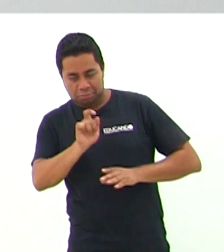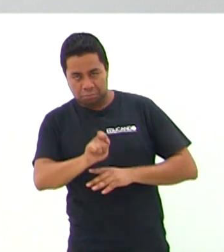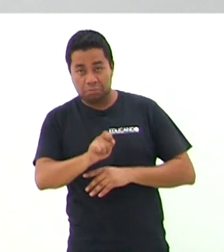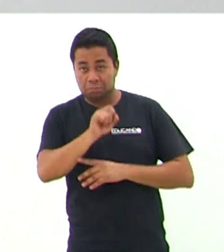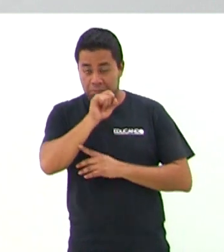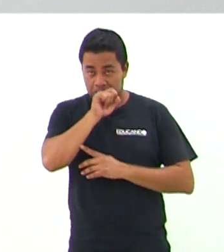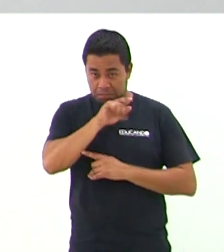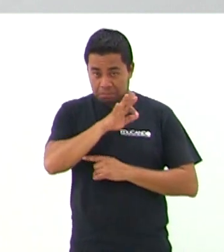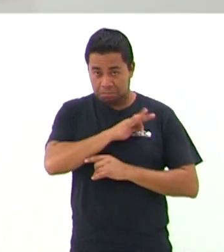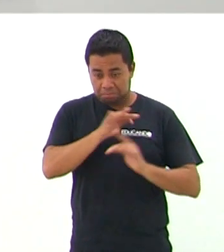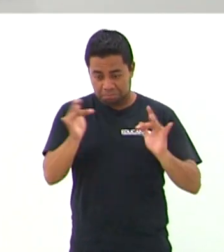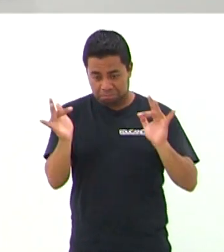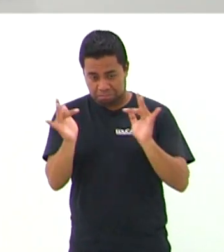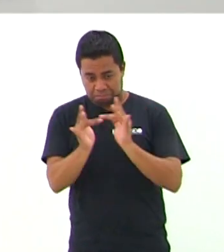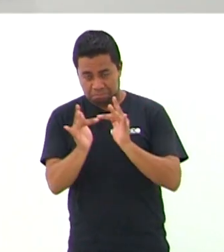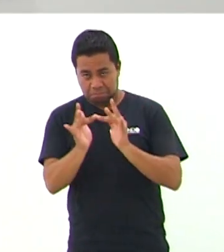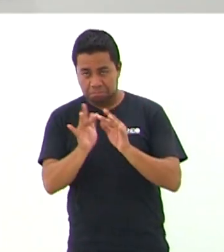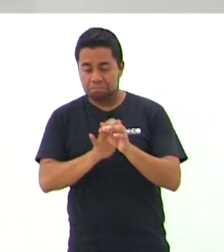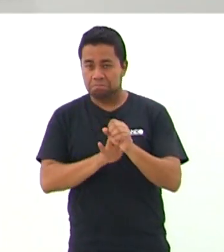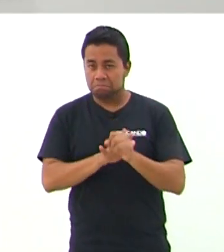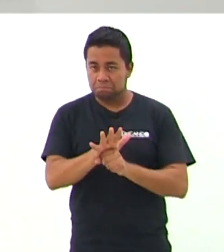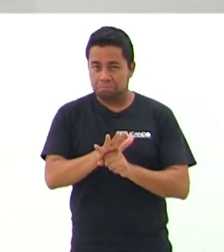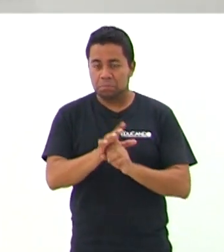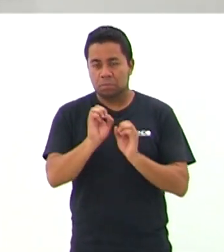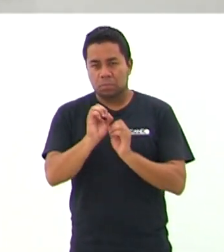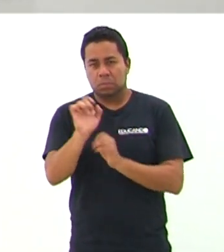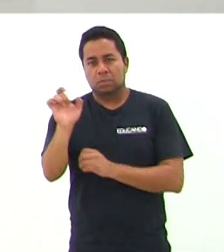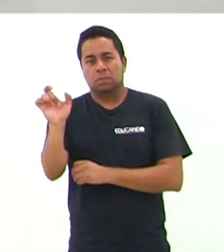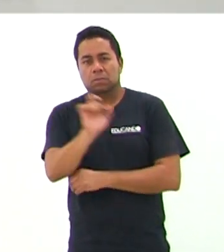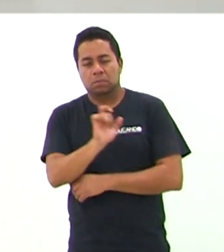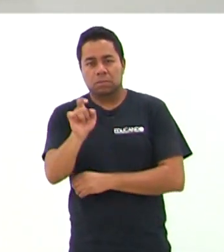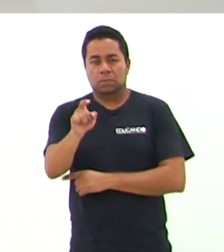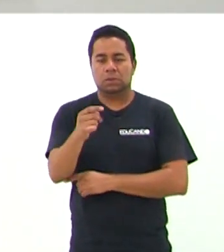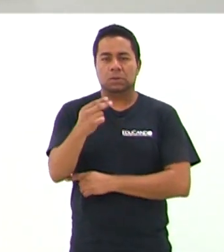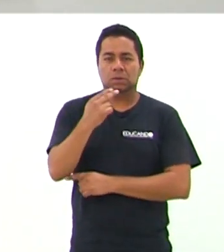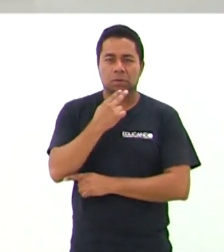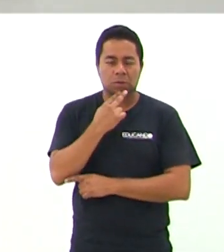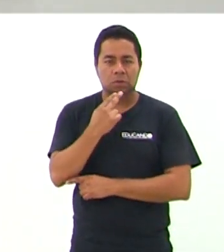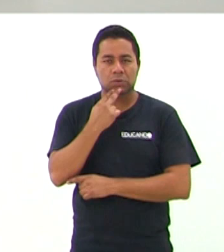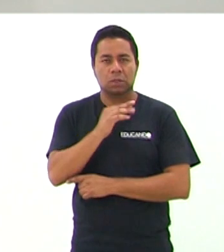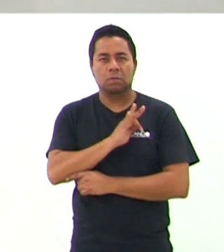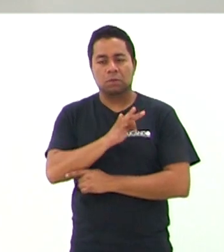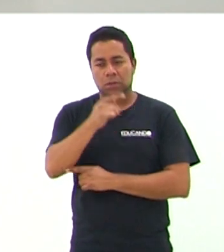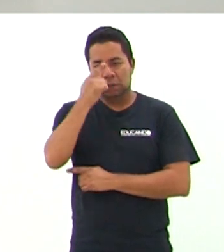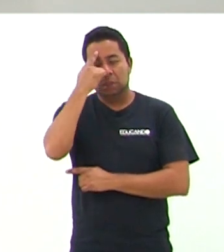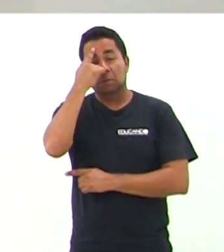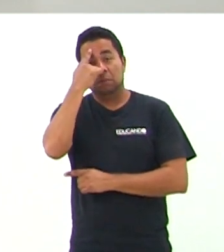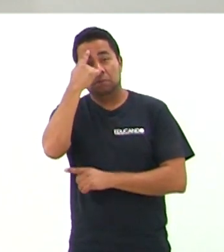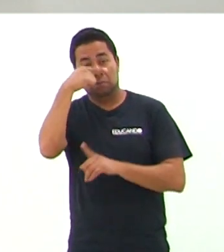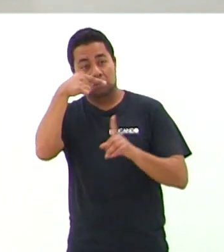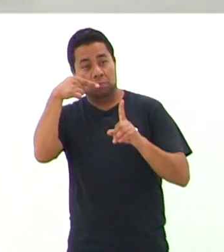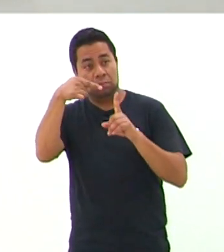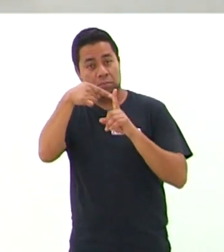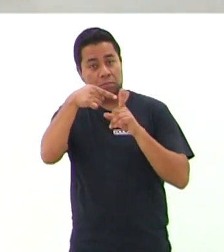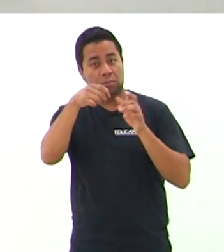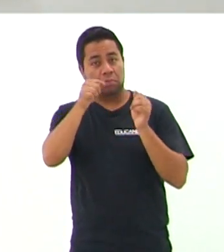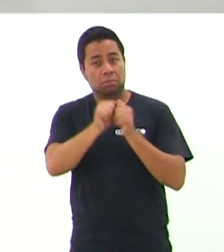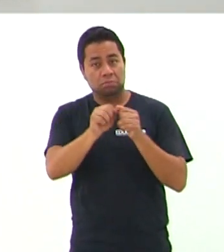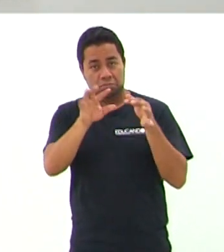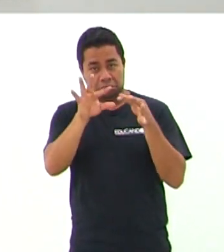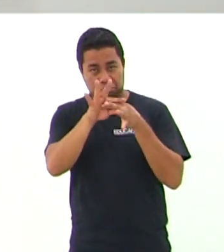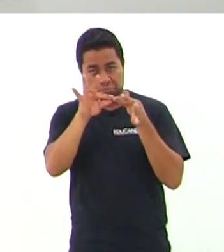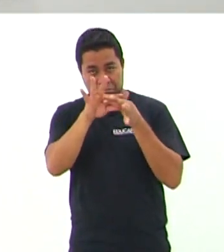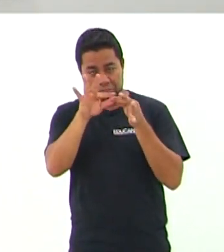y a determinar en qué momento los vamos a utilizar para hacer referencia de nuestras